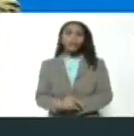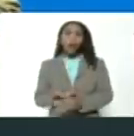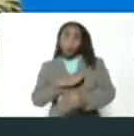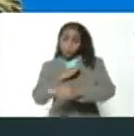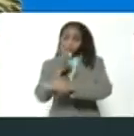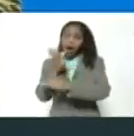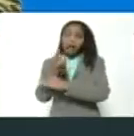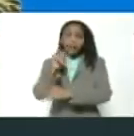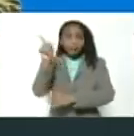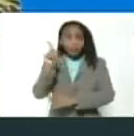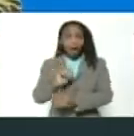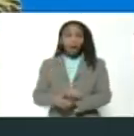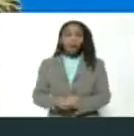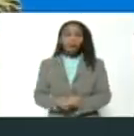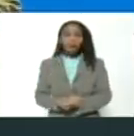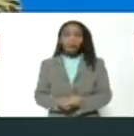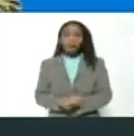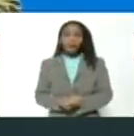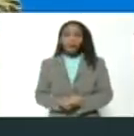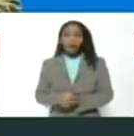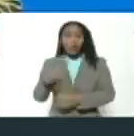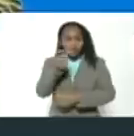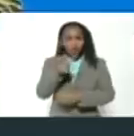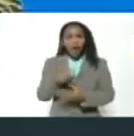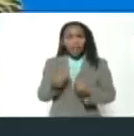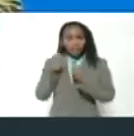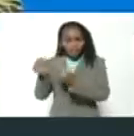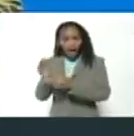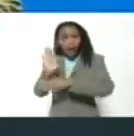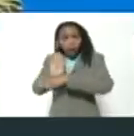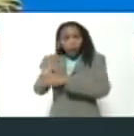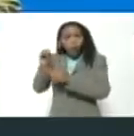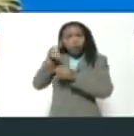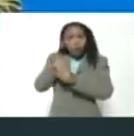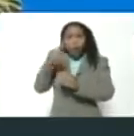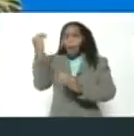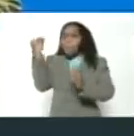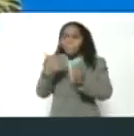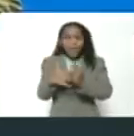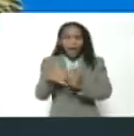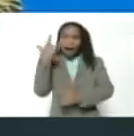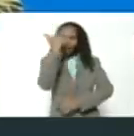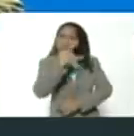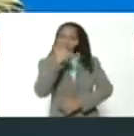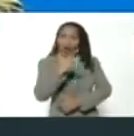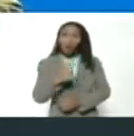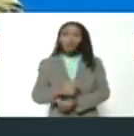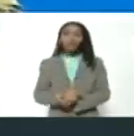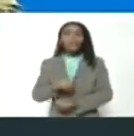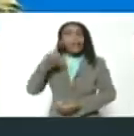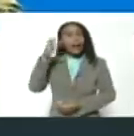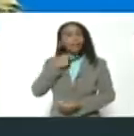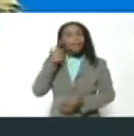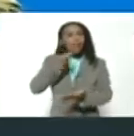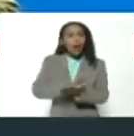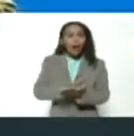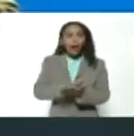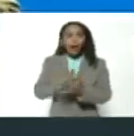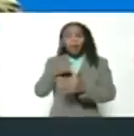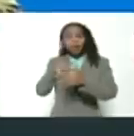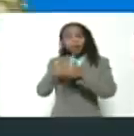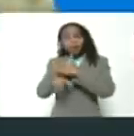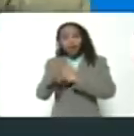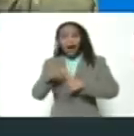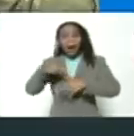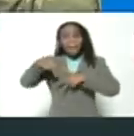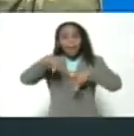el Mediterráneo y busque y déle refugio a los miles de africanos que mueren cruzando el